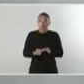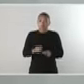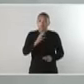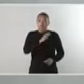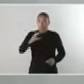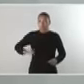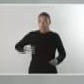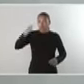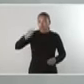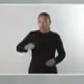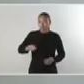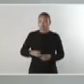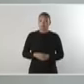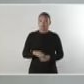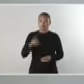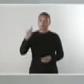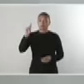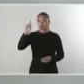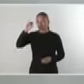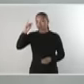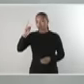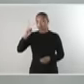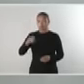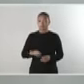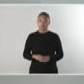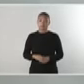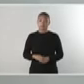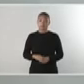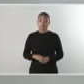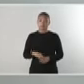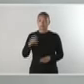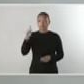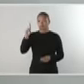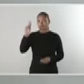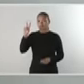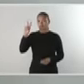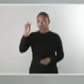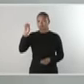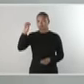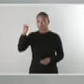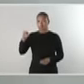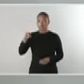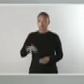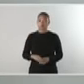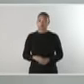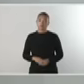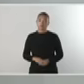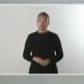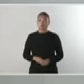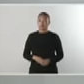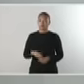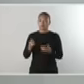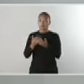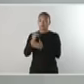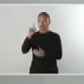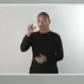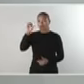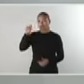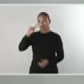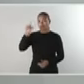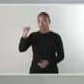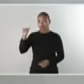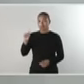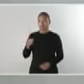la coalición conformada por el partido revolucionario institucional partido verde ecologista de México partido Nueva Alianza